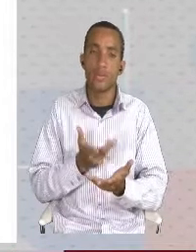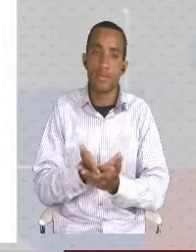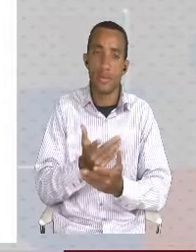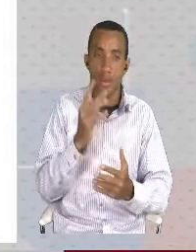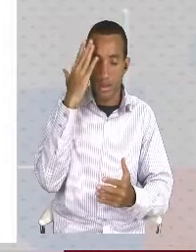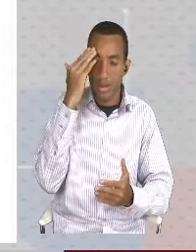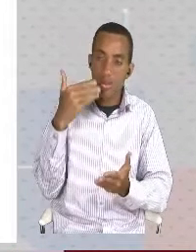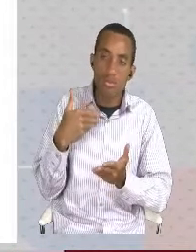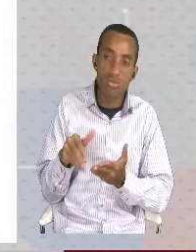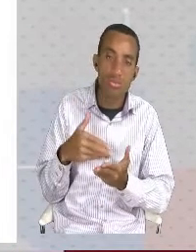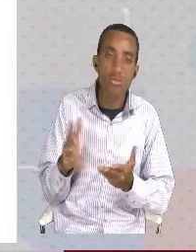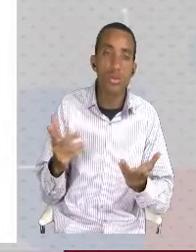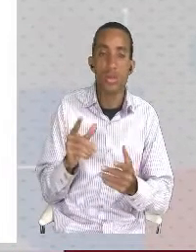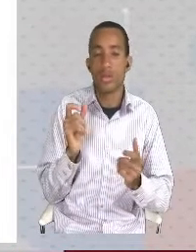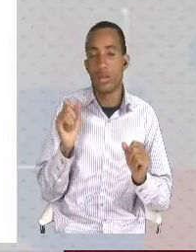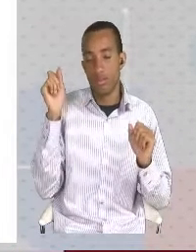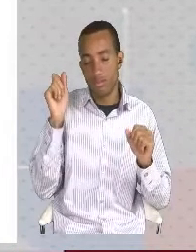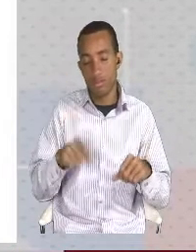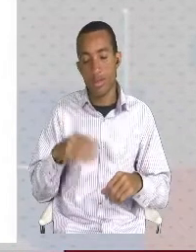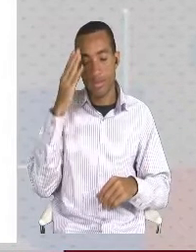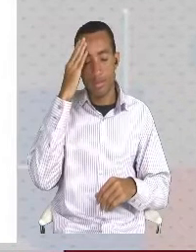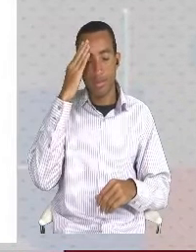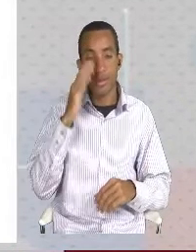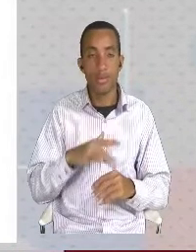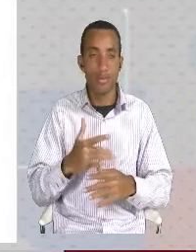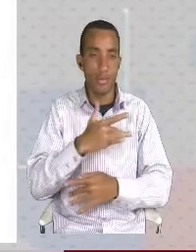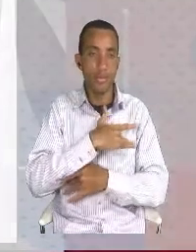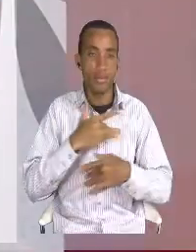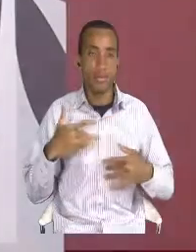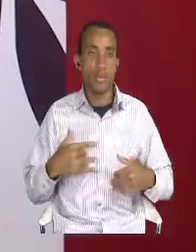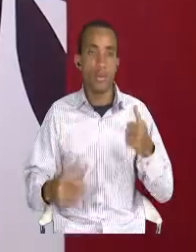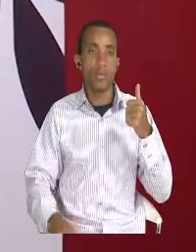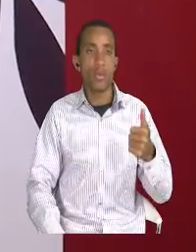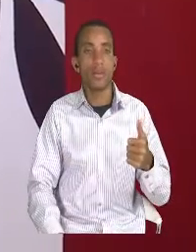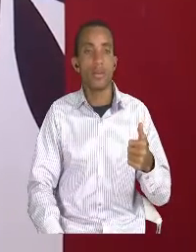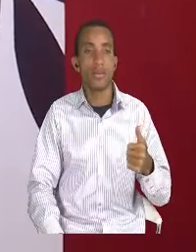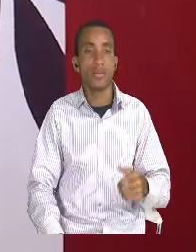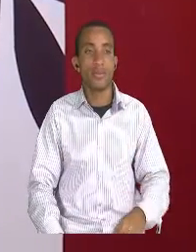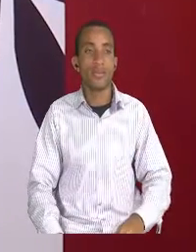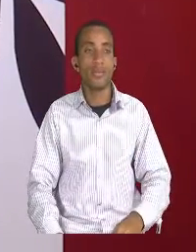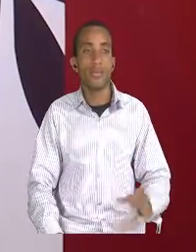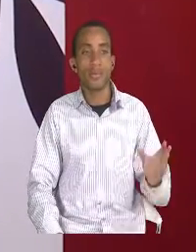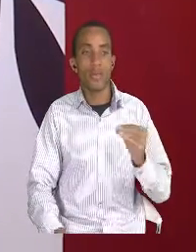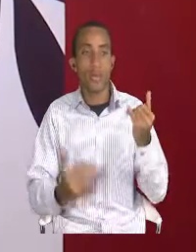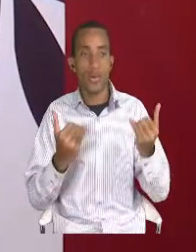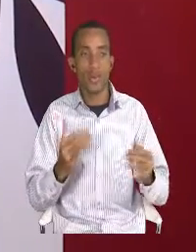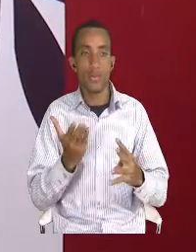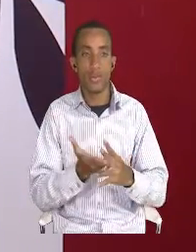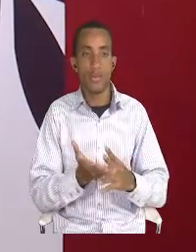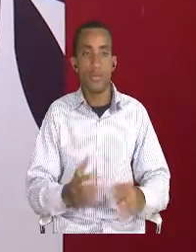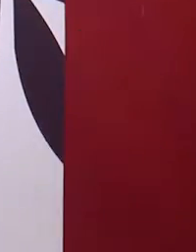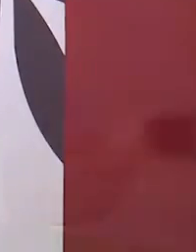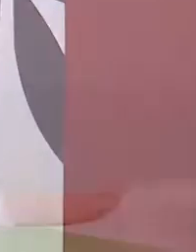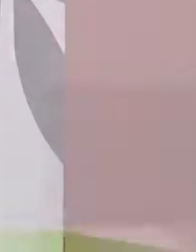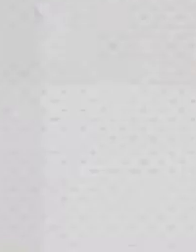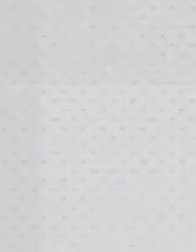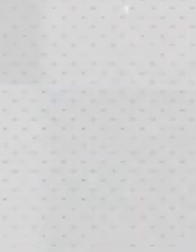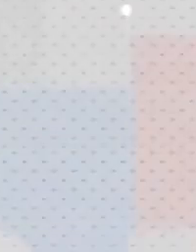ingredientes. Es súper sencillo cuidarnos y tener una buena salud y un buen estilo de vida saludable. Eso es todo por hoy. Vamos a una pausa.